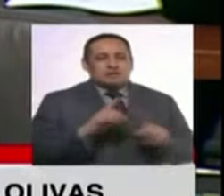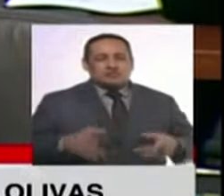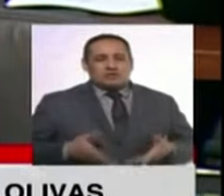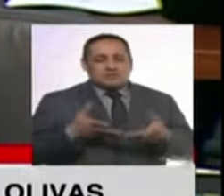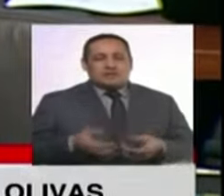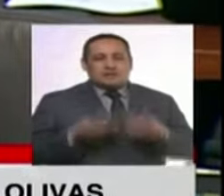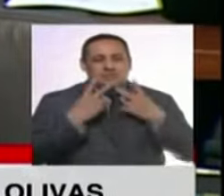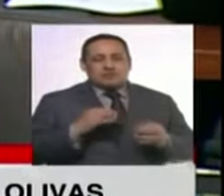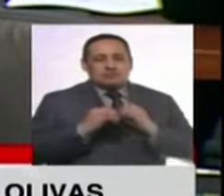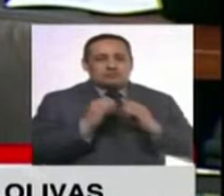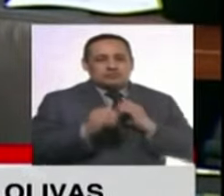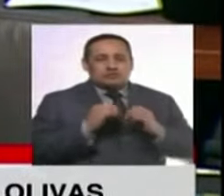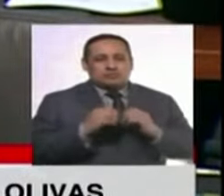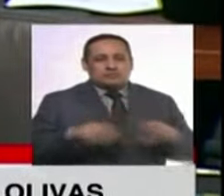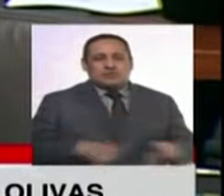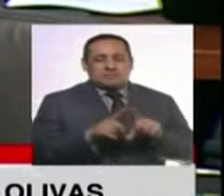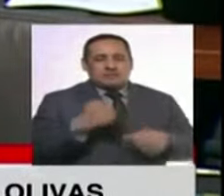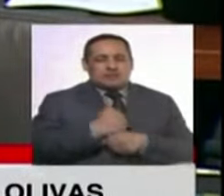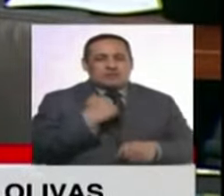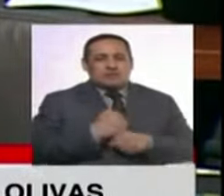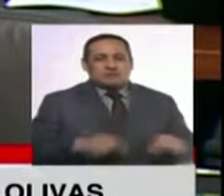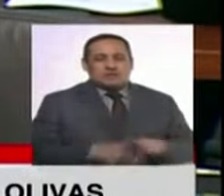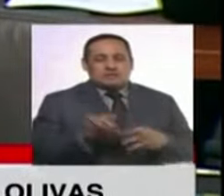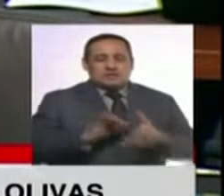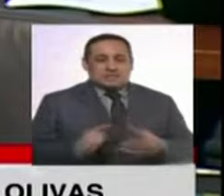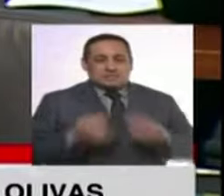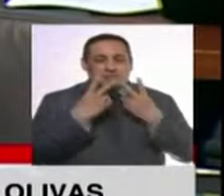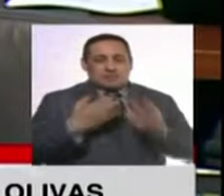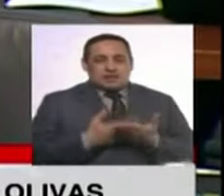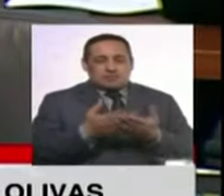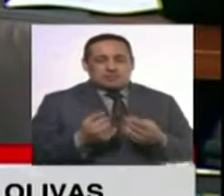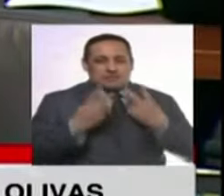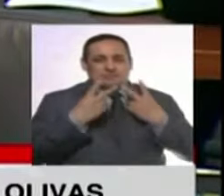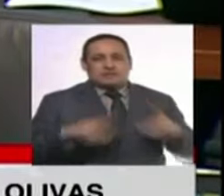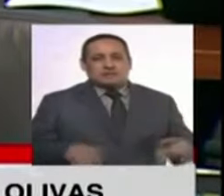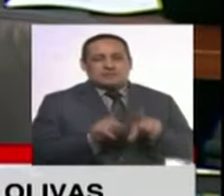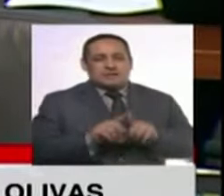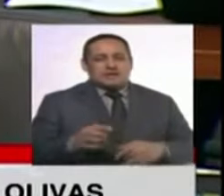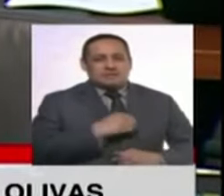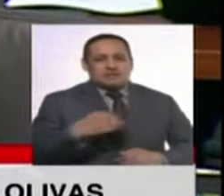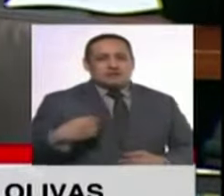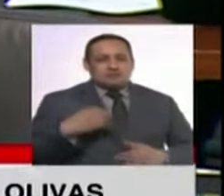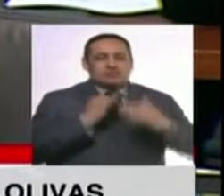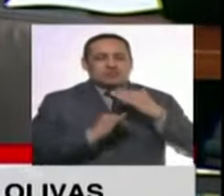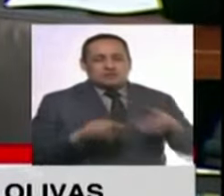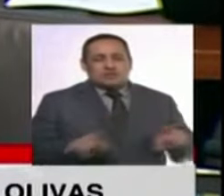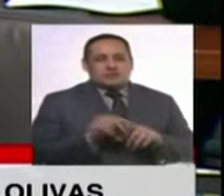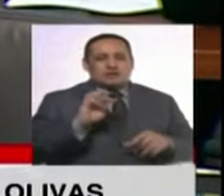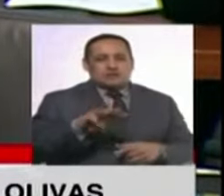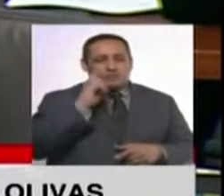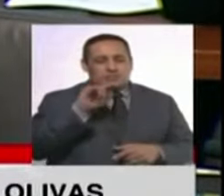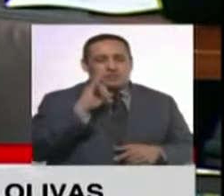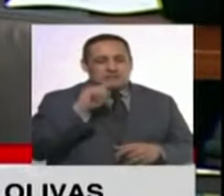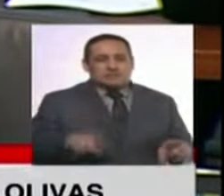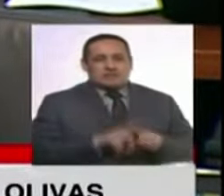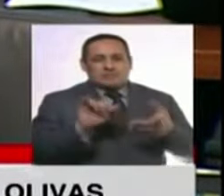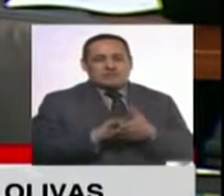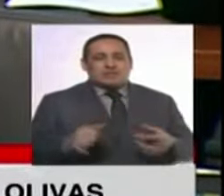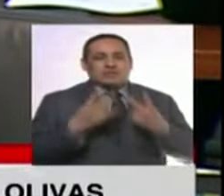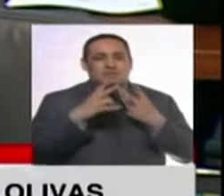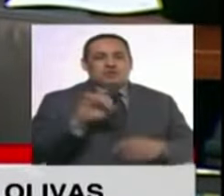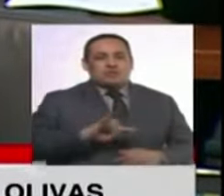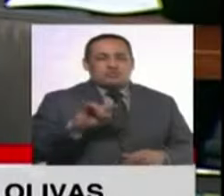la estabilidad laboral y bajo esta premisa el ministro del interior Willy Huerta haciendo